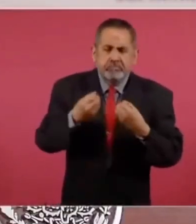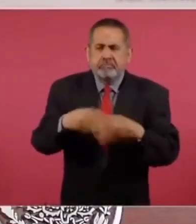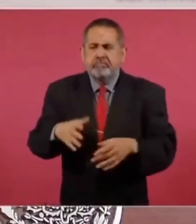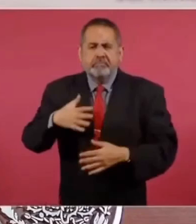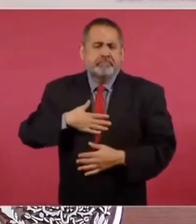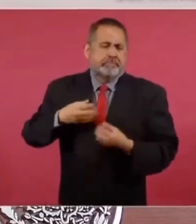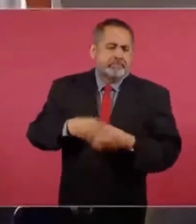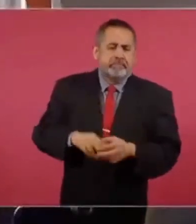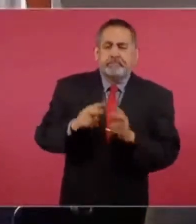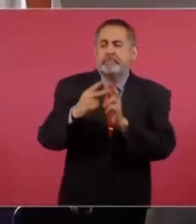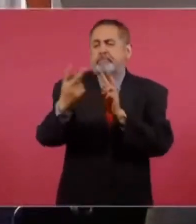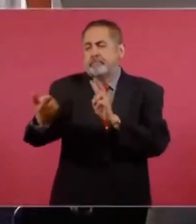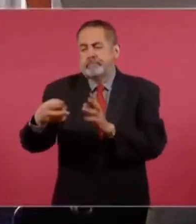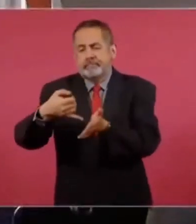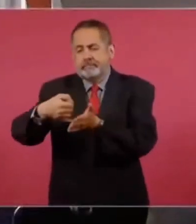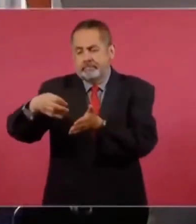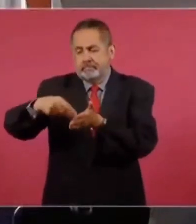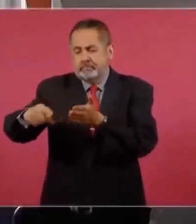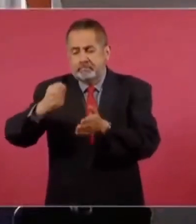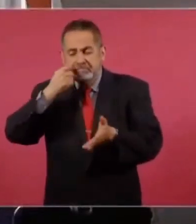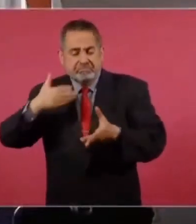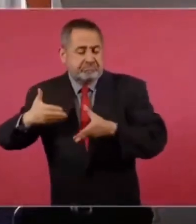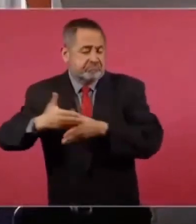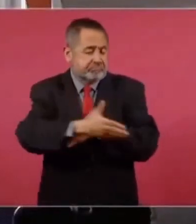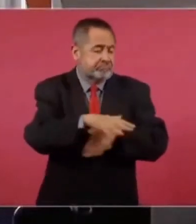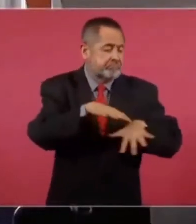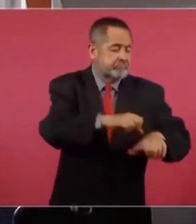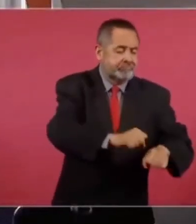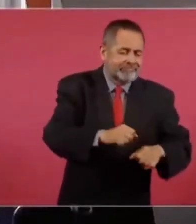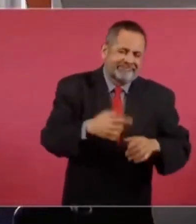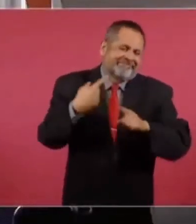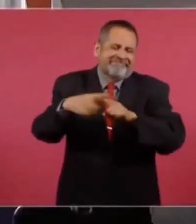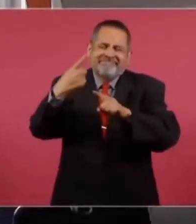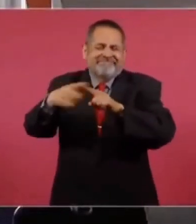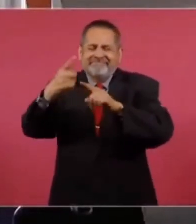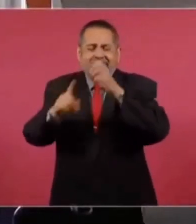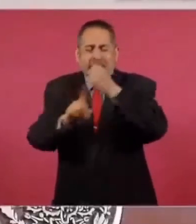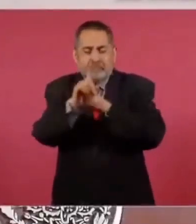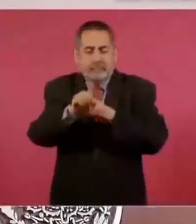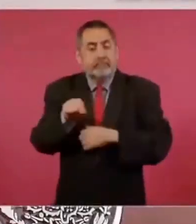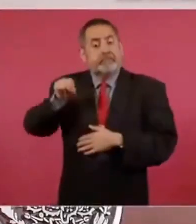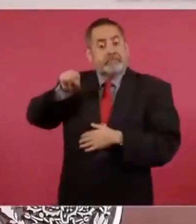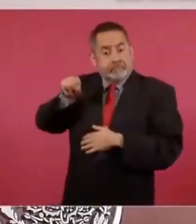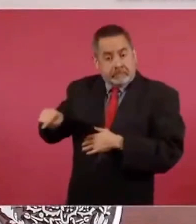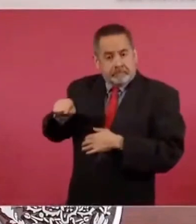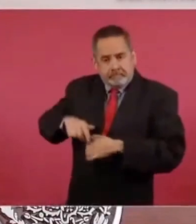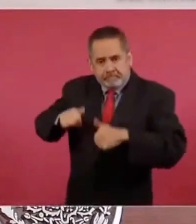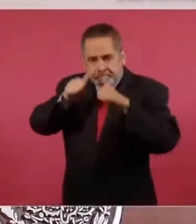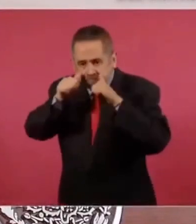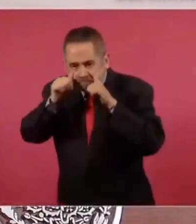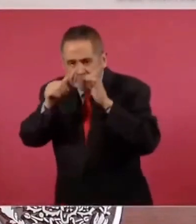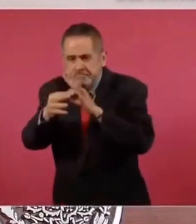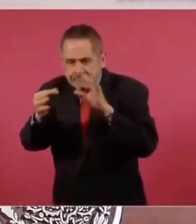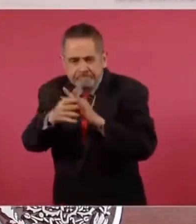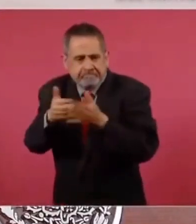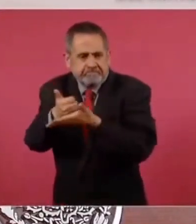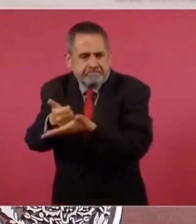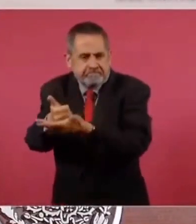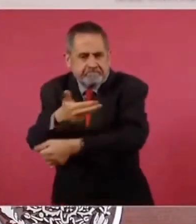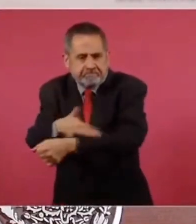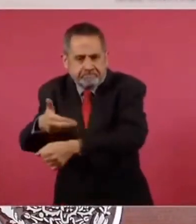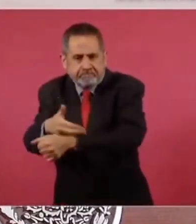el vecino sembró donde no le correspondía, etcétera. También había problemas con